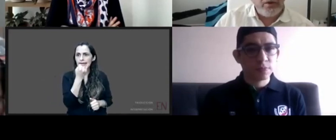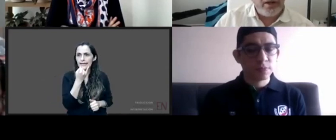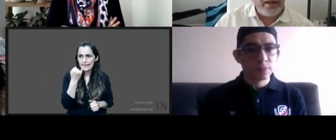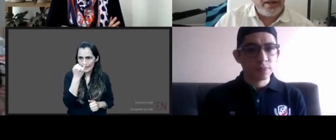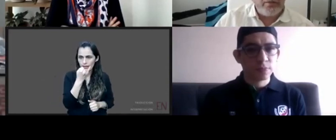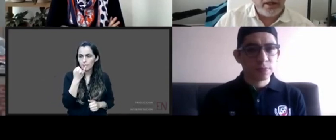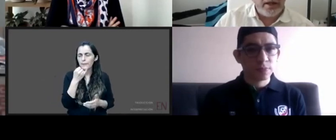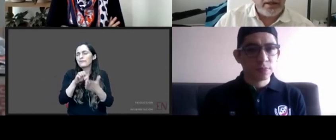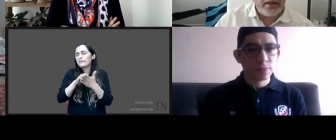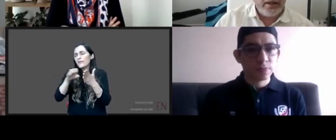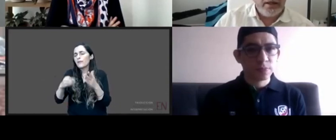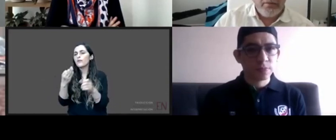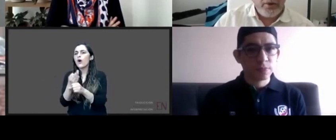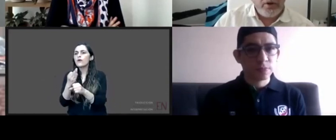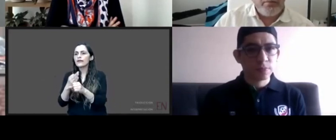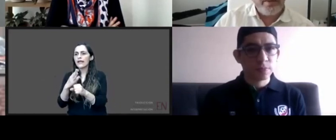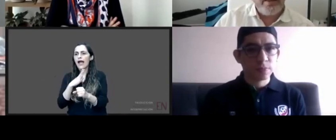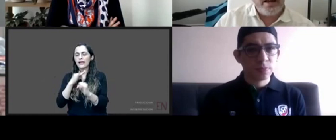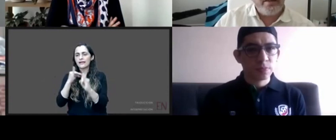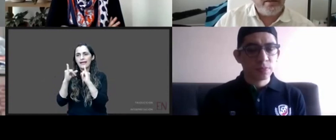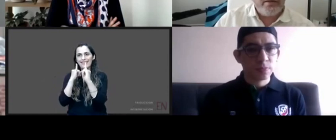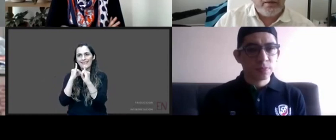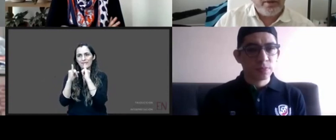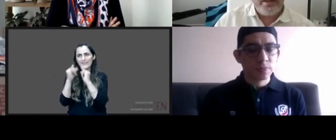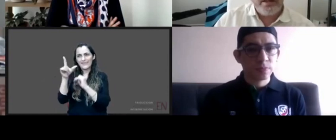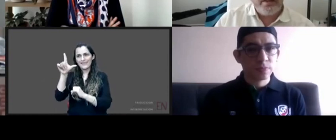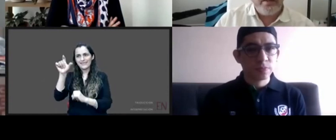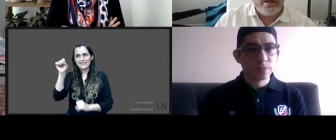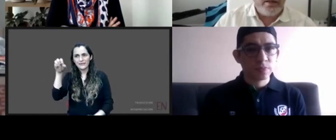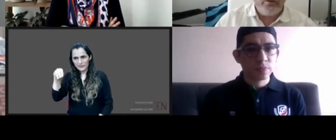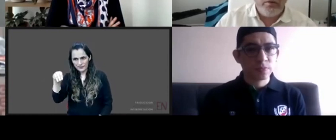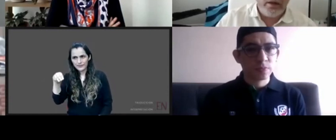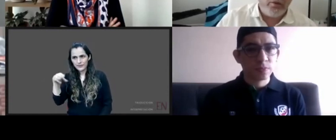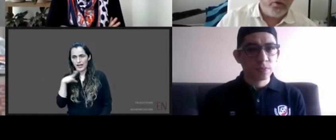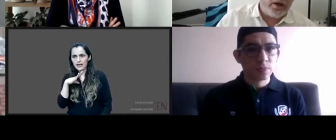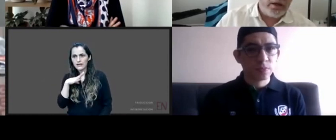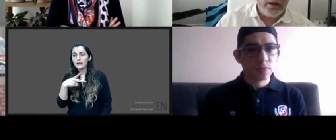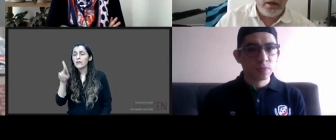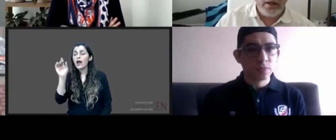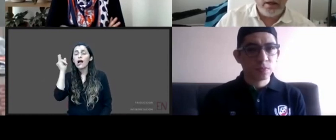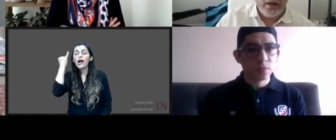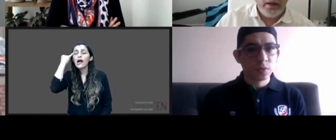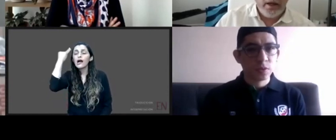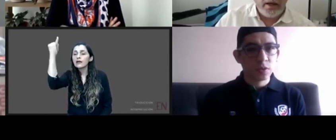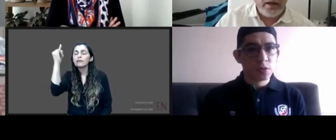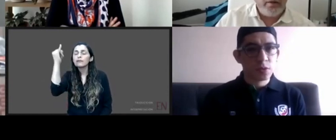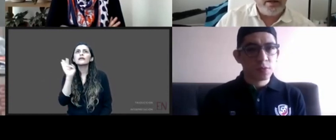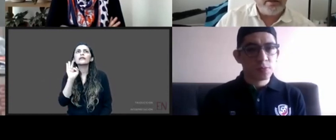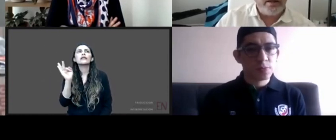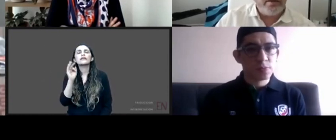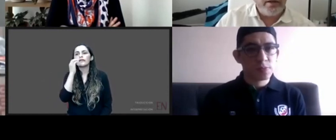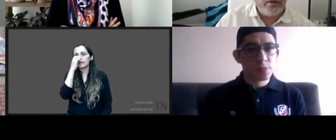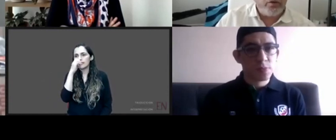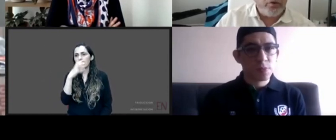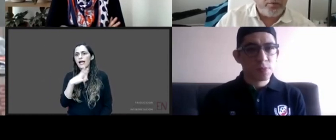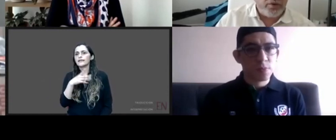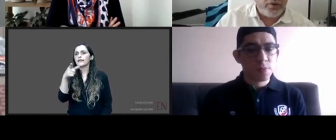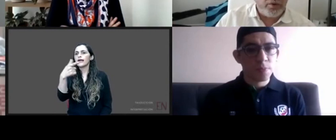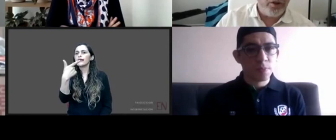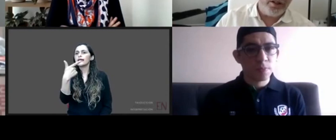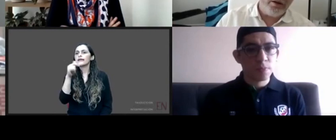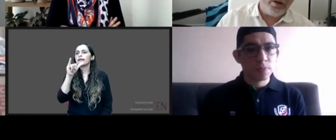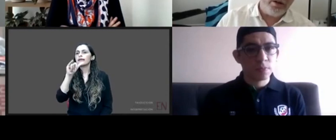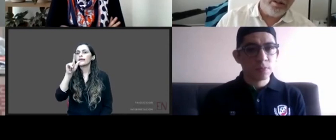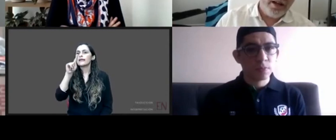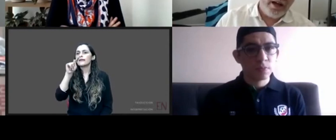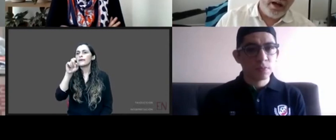la lengua de señas mexicana. Pero ¿qué pasaría si aquí tuviéramos a Gilberta haciendo su